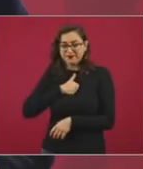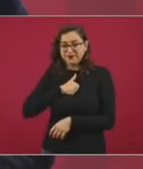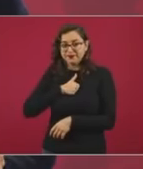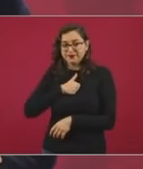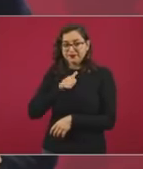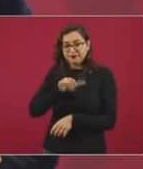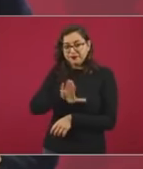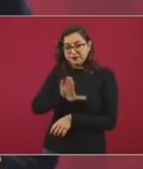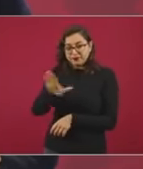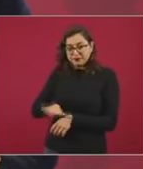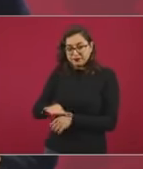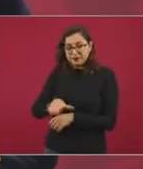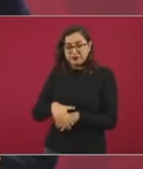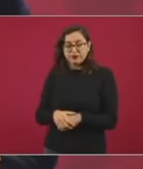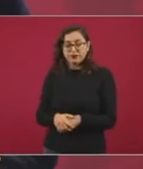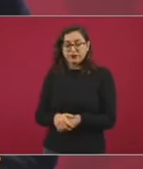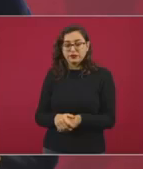fallece